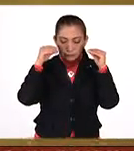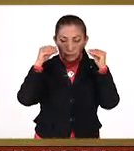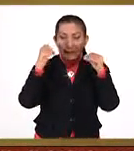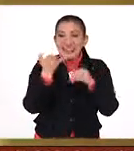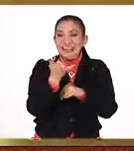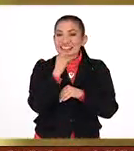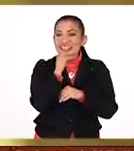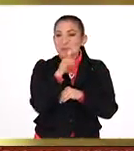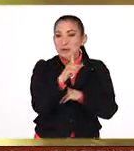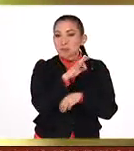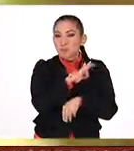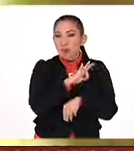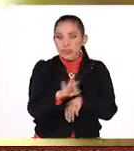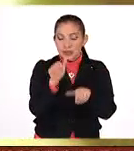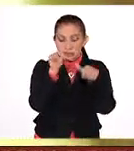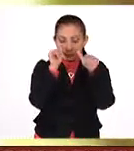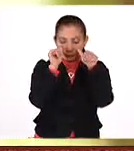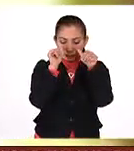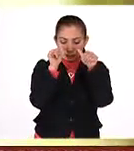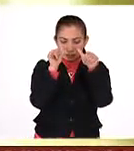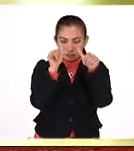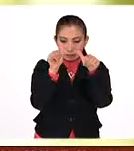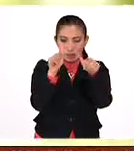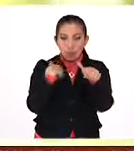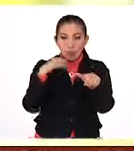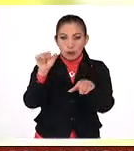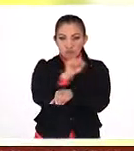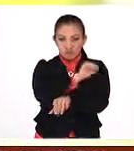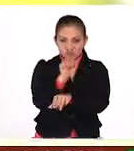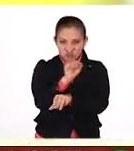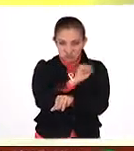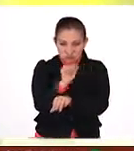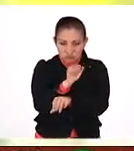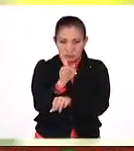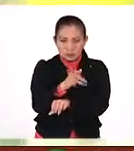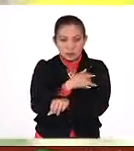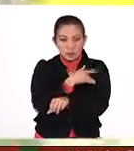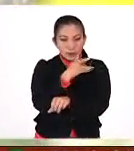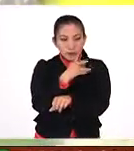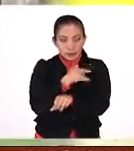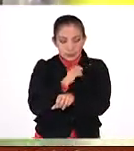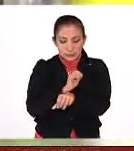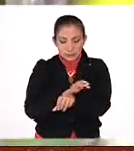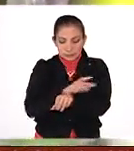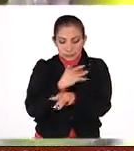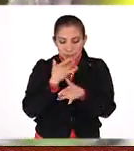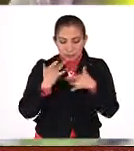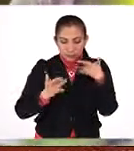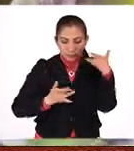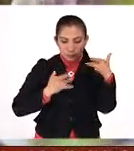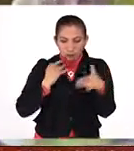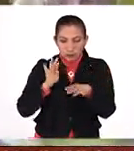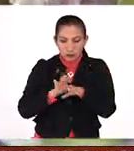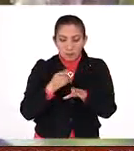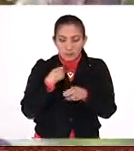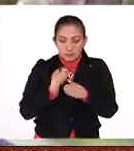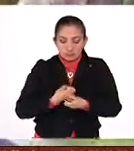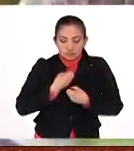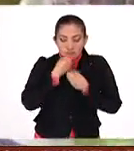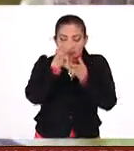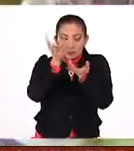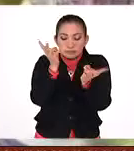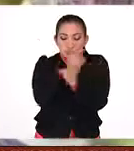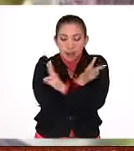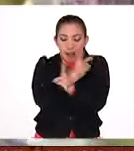inclusive puedes poner atención cuando vas manejando en las sensaciones cuerpo observa como entra y sale el